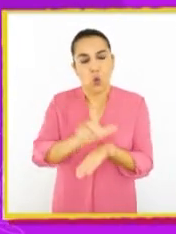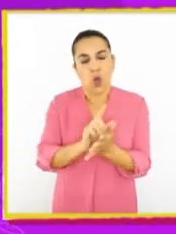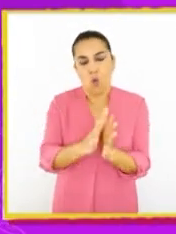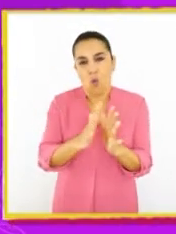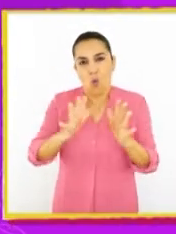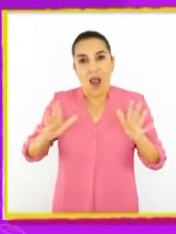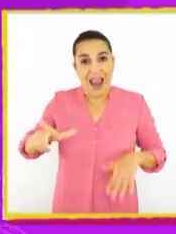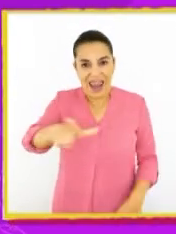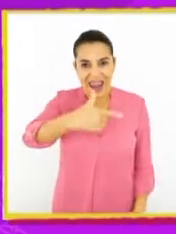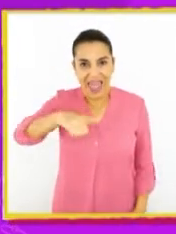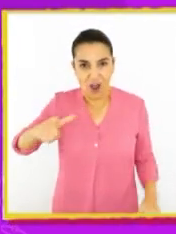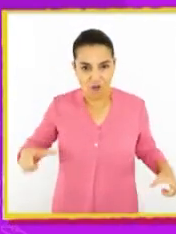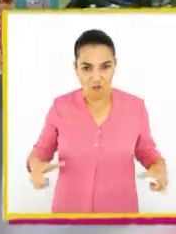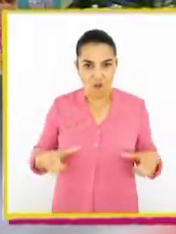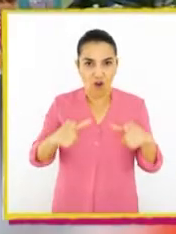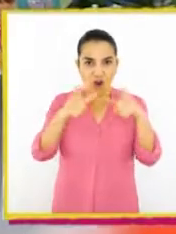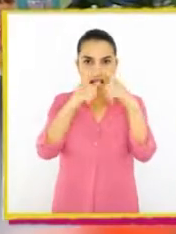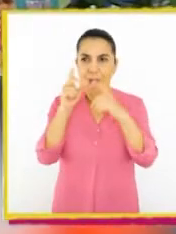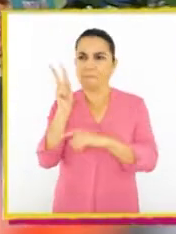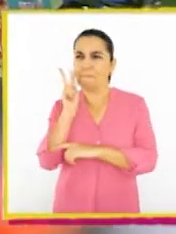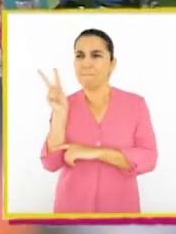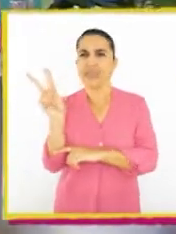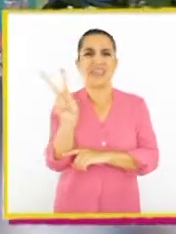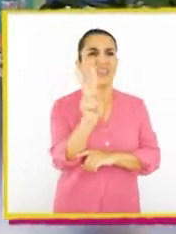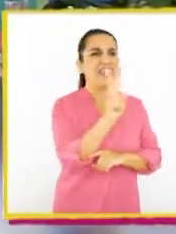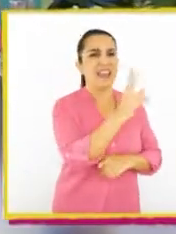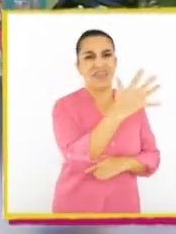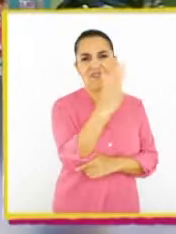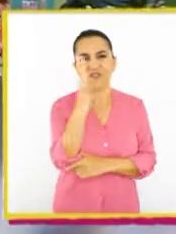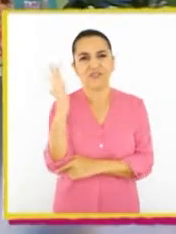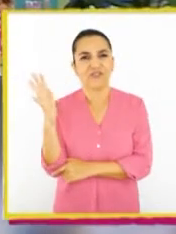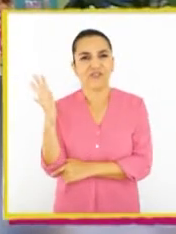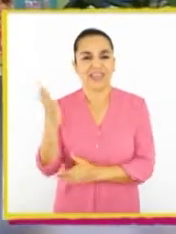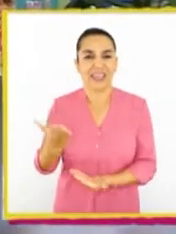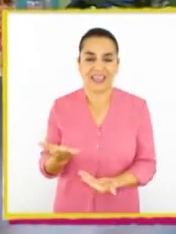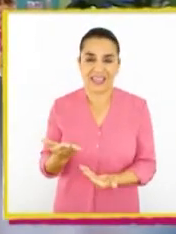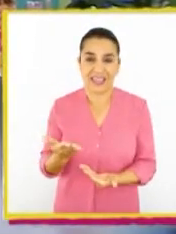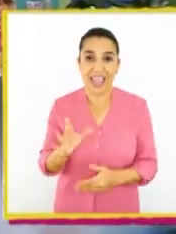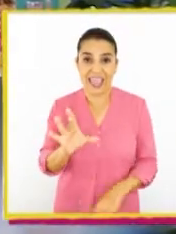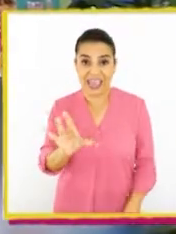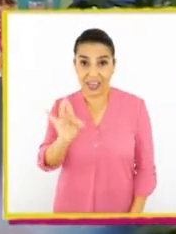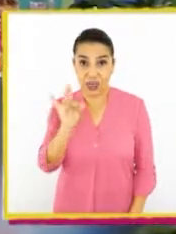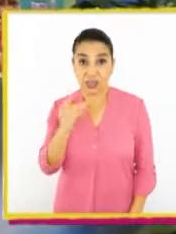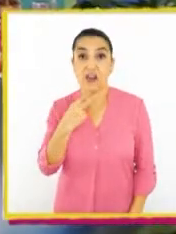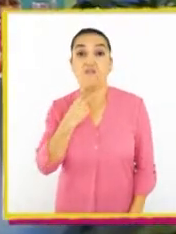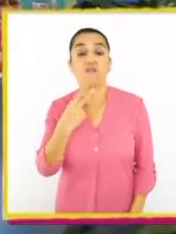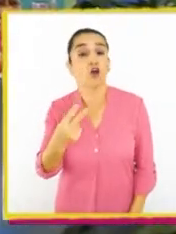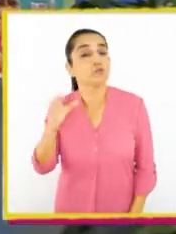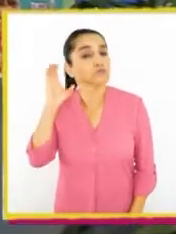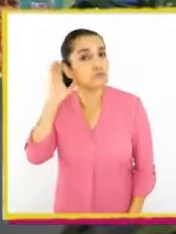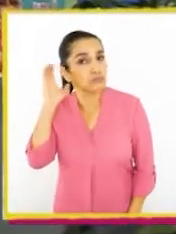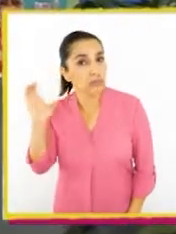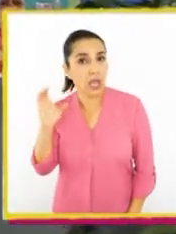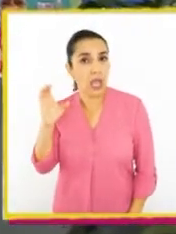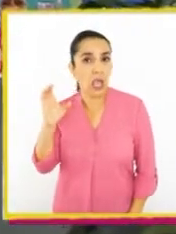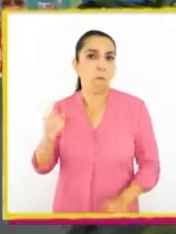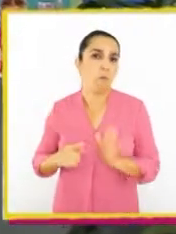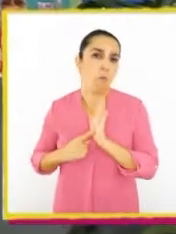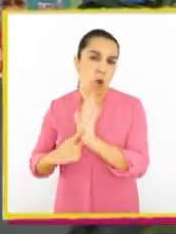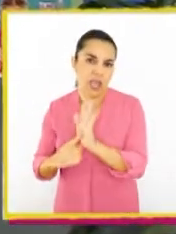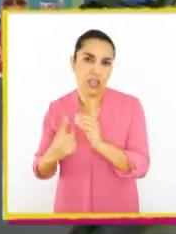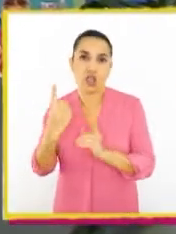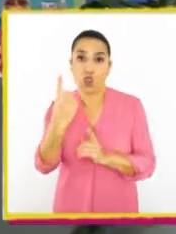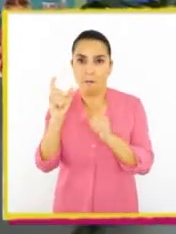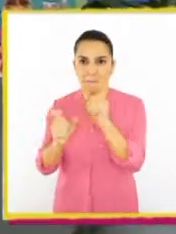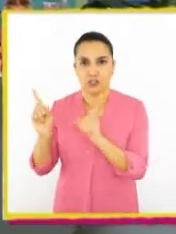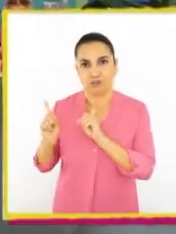espectacular, con el lago, el volcán, y miren cuánta vegetación. A ver, aquí encontré un audio que recrea a dos personas de